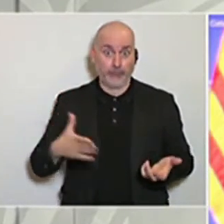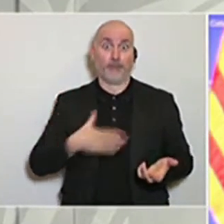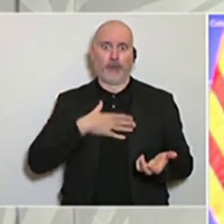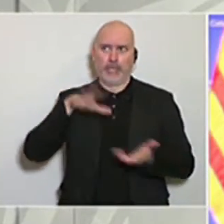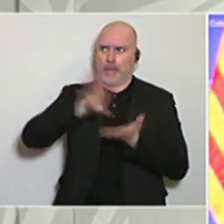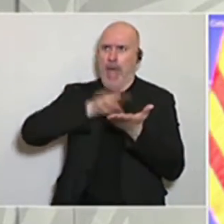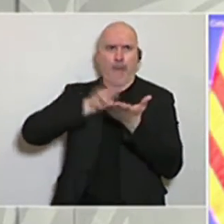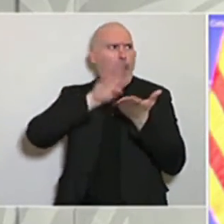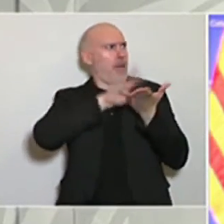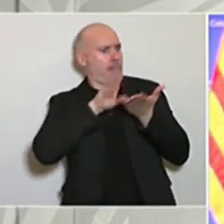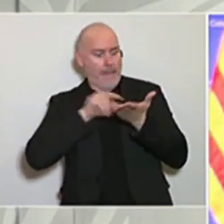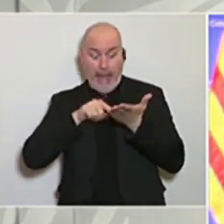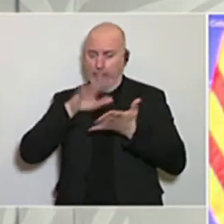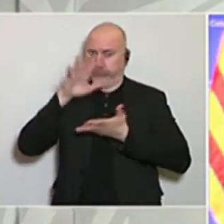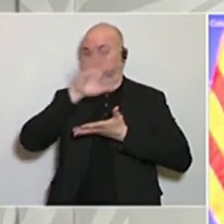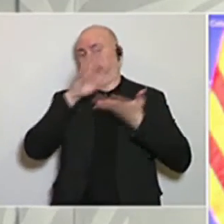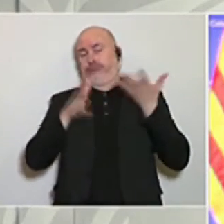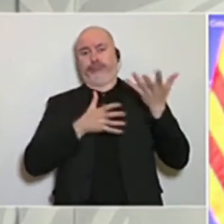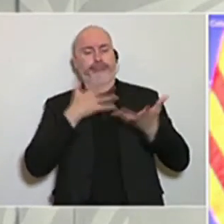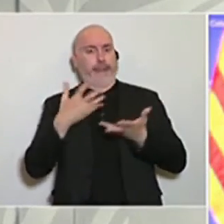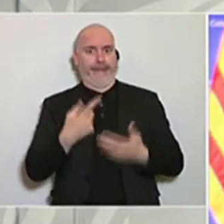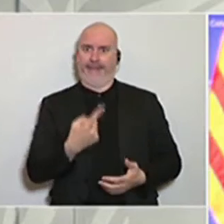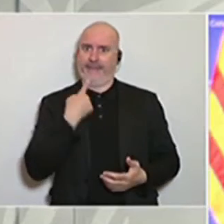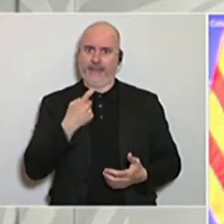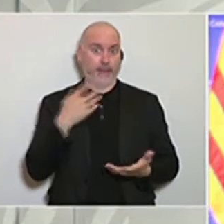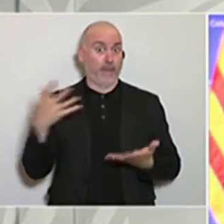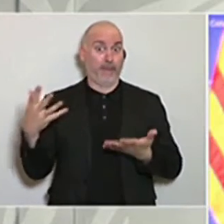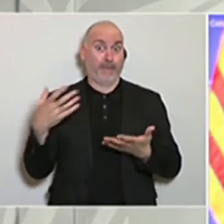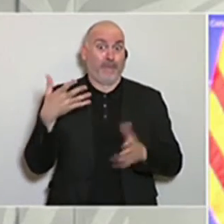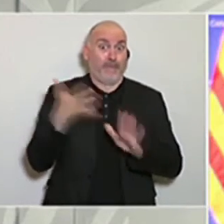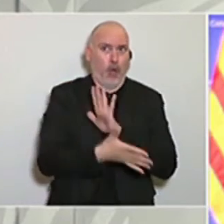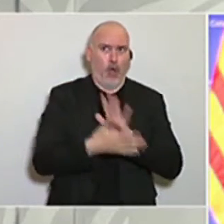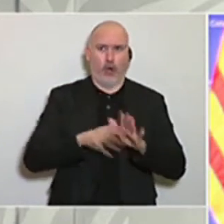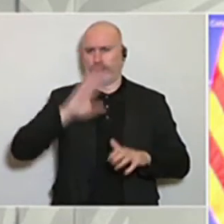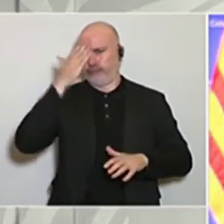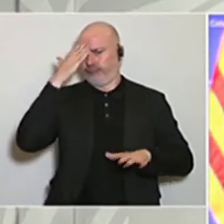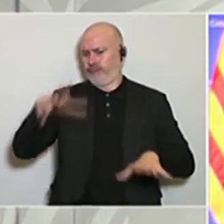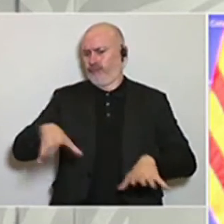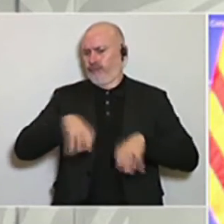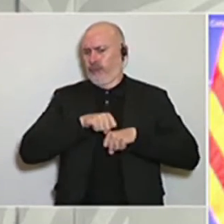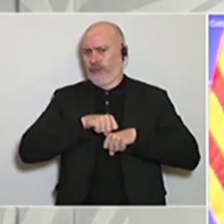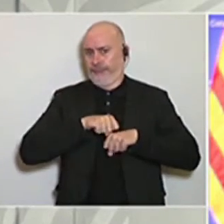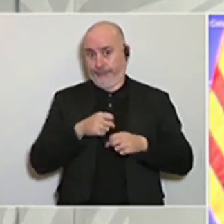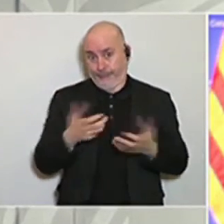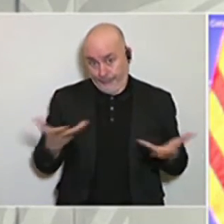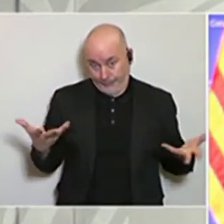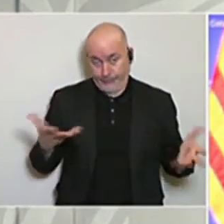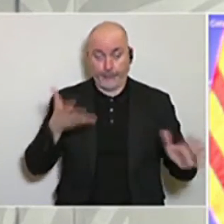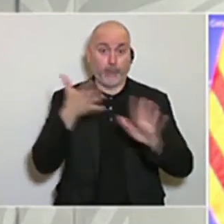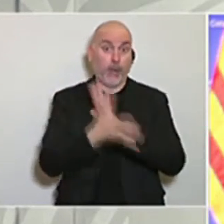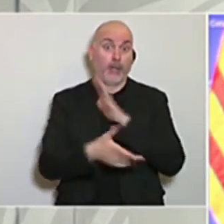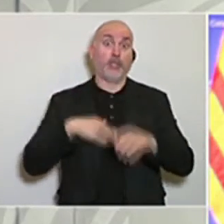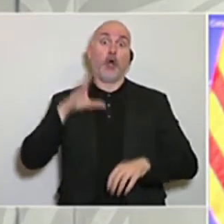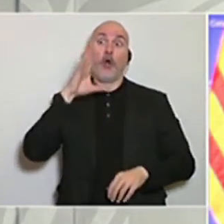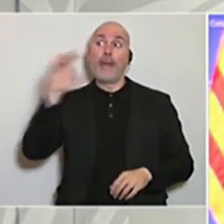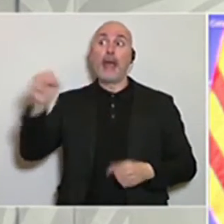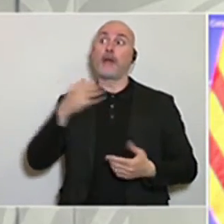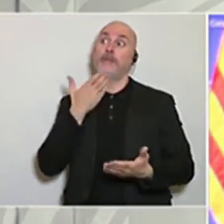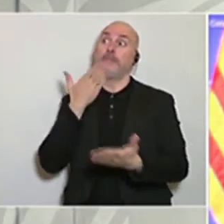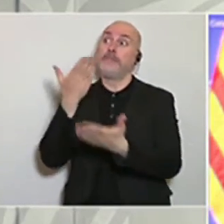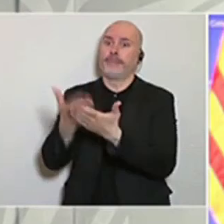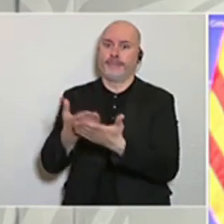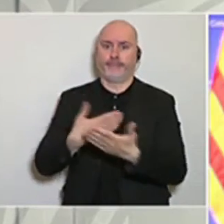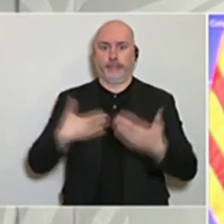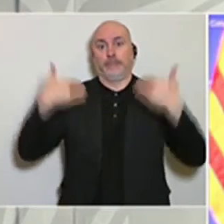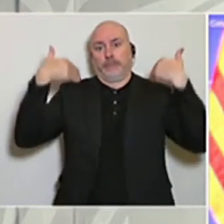aparecen estos problemas, ¿no? Por este proceso de centralización de datos. Y nosotros lo que solicitamos como gobierno es responsabilidad de